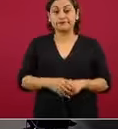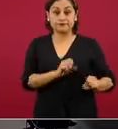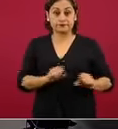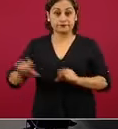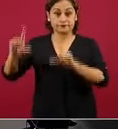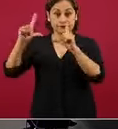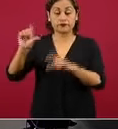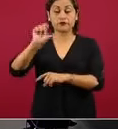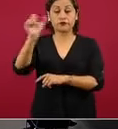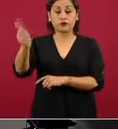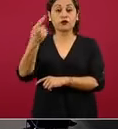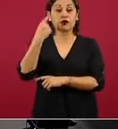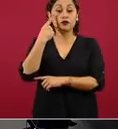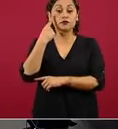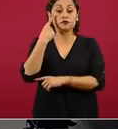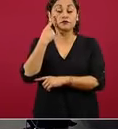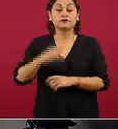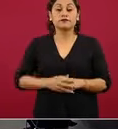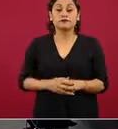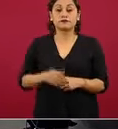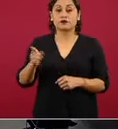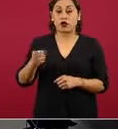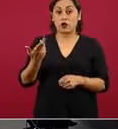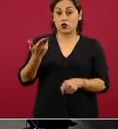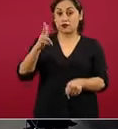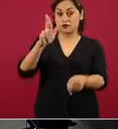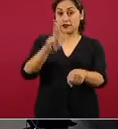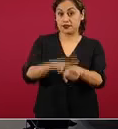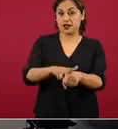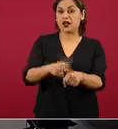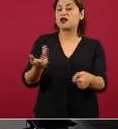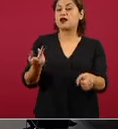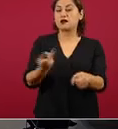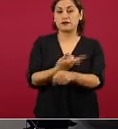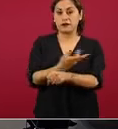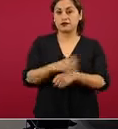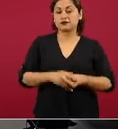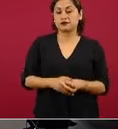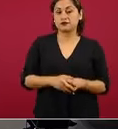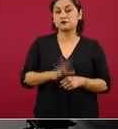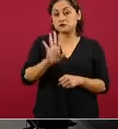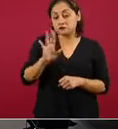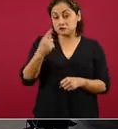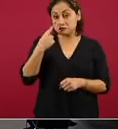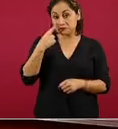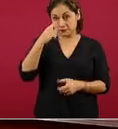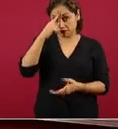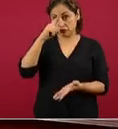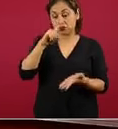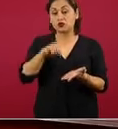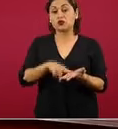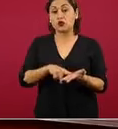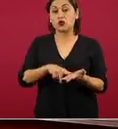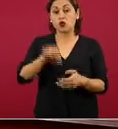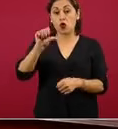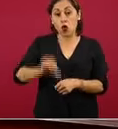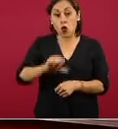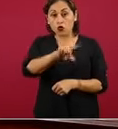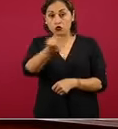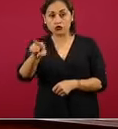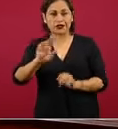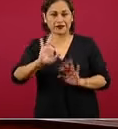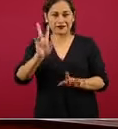Y estas son las gráficas de ocupación hospitalaria. También espero que ya para el día de hoy muchos de ustedes